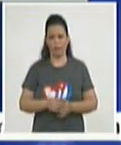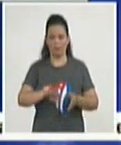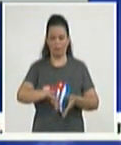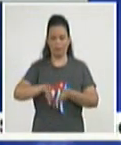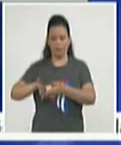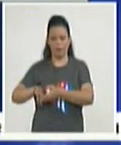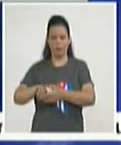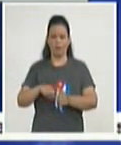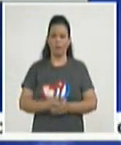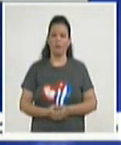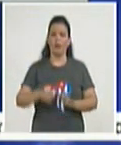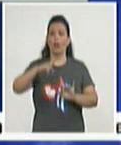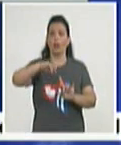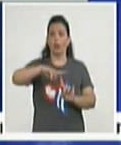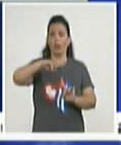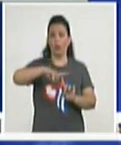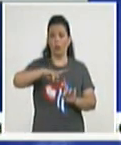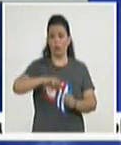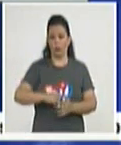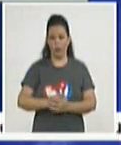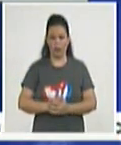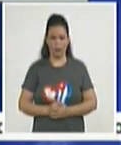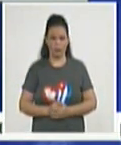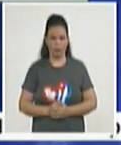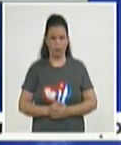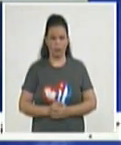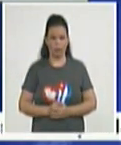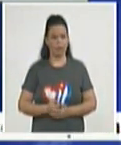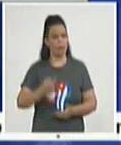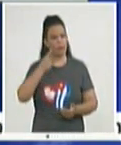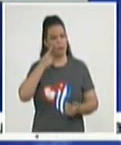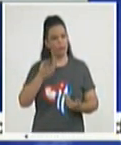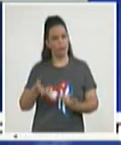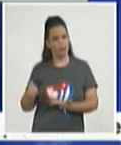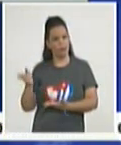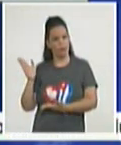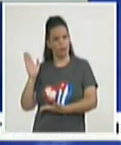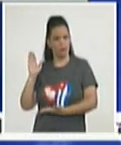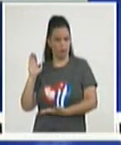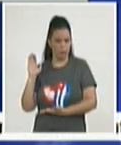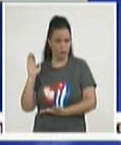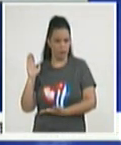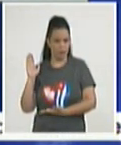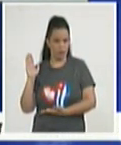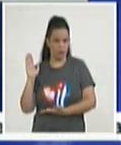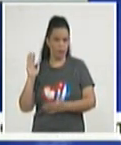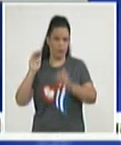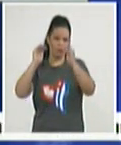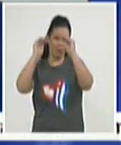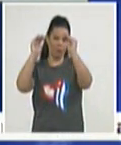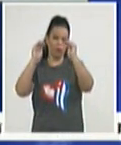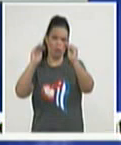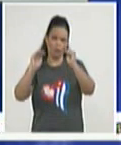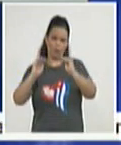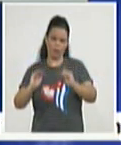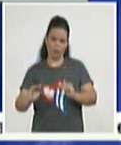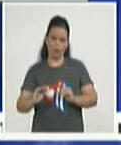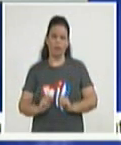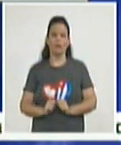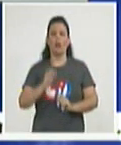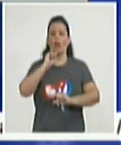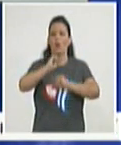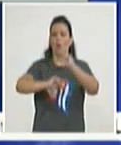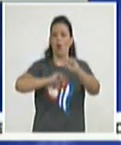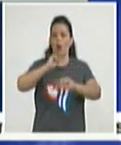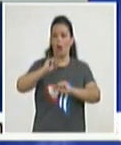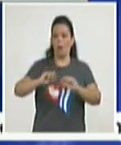de Las Tunas, también con una curva, como se puede ver ahí, como que hacia el incremento. Realmente no